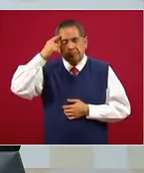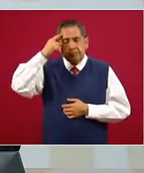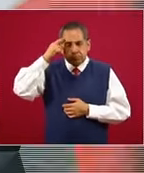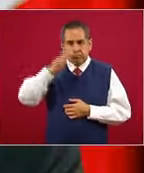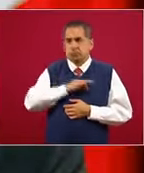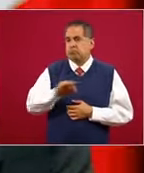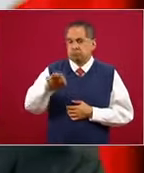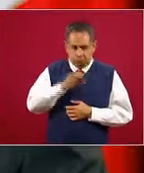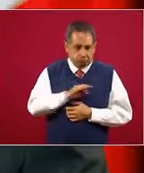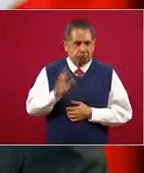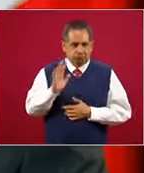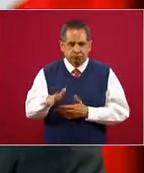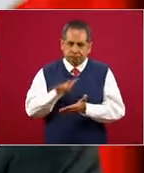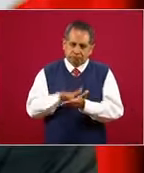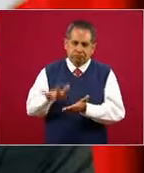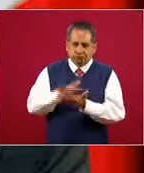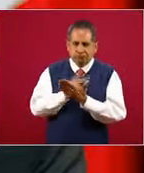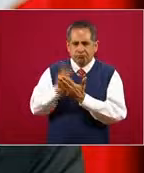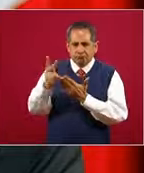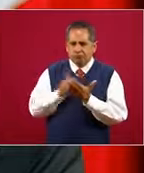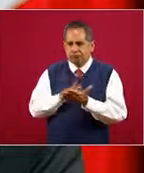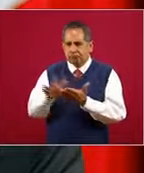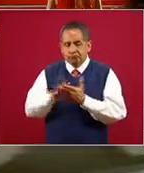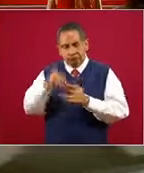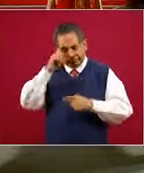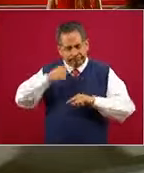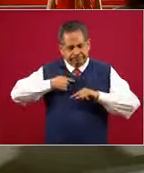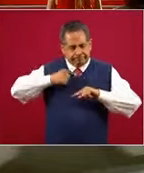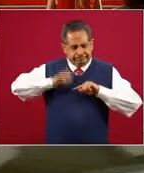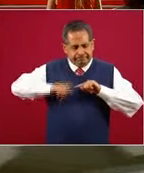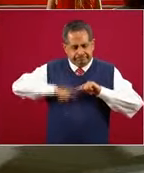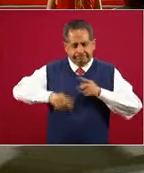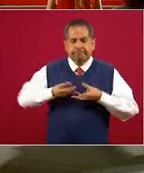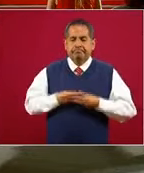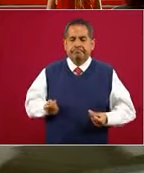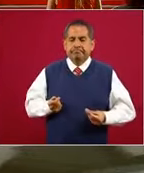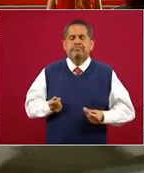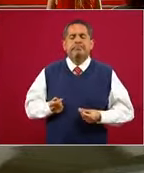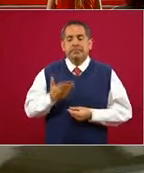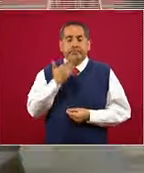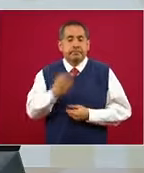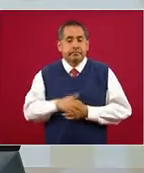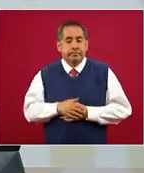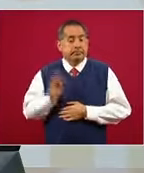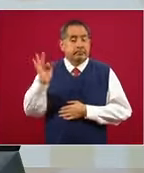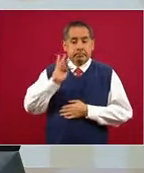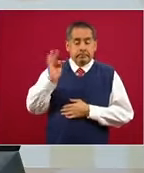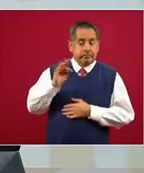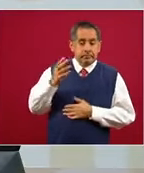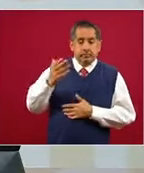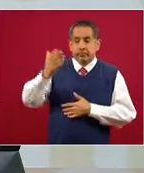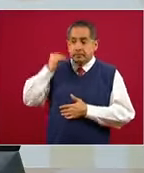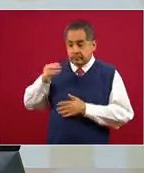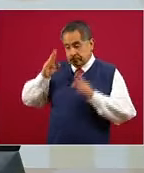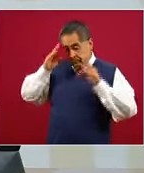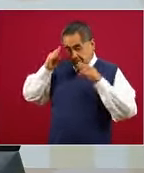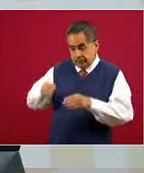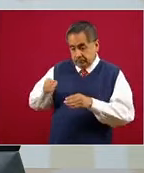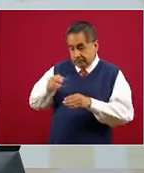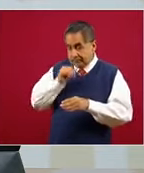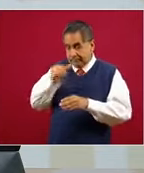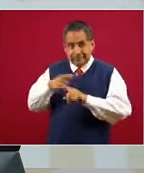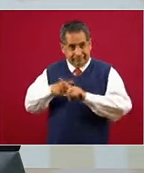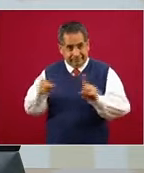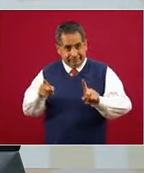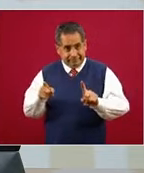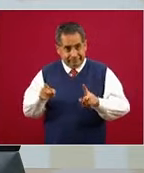la posibilidad de impulsar este programa de eliminación. No hubiera sido posible si no se hubiera tenido el enfoque que hoy